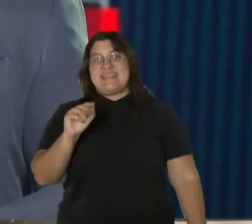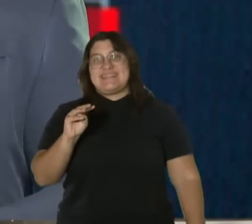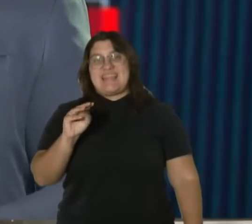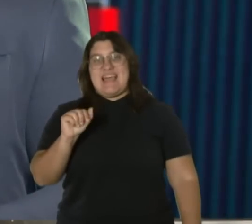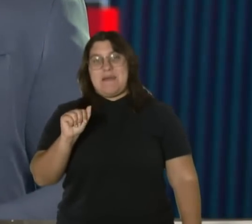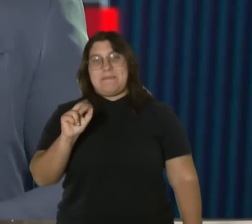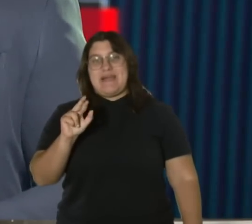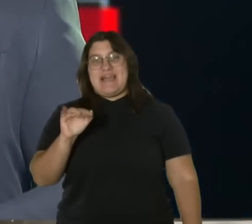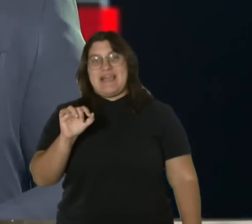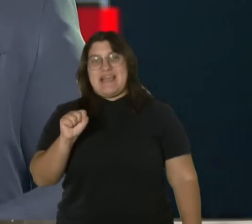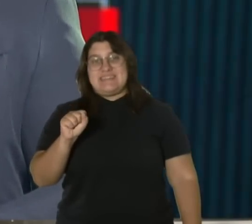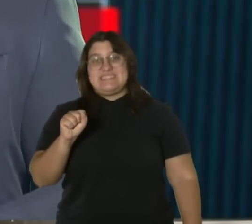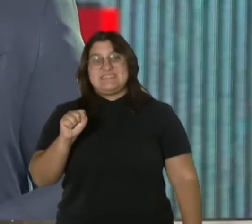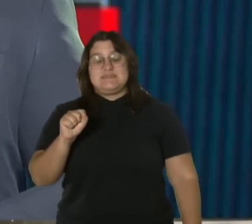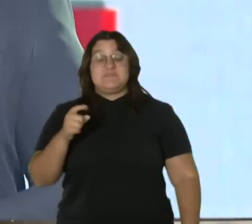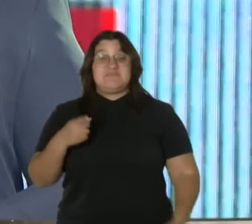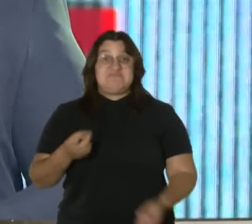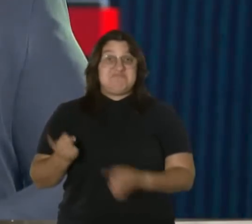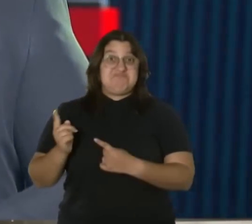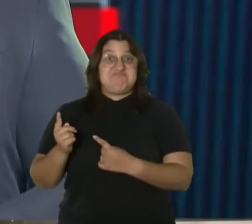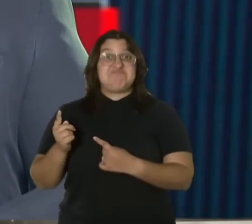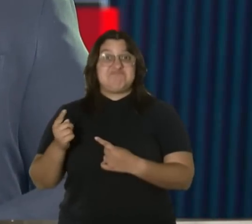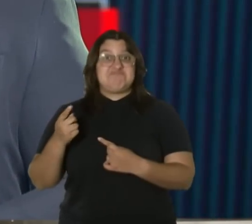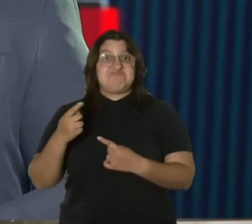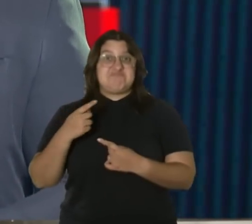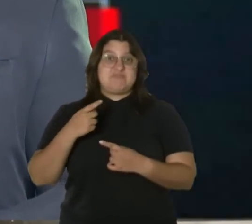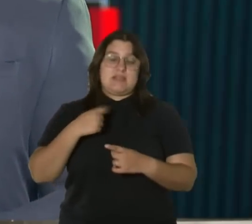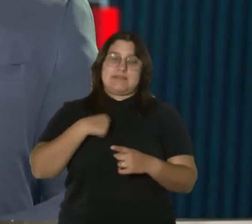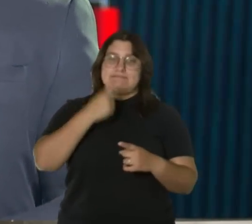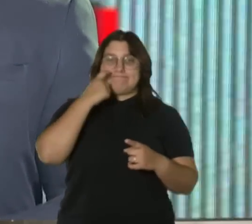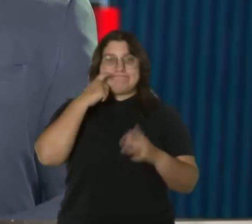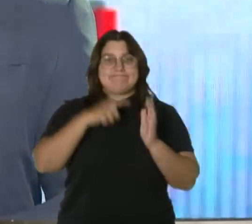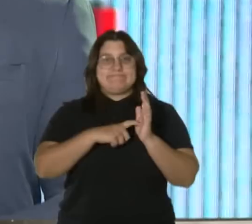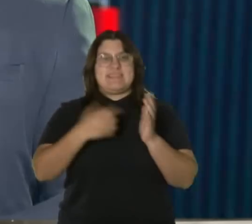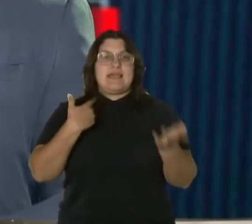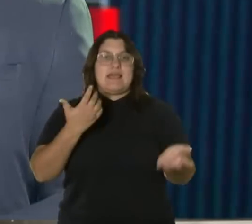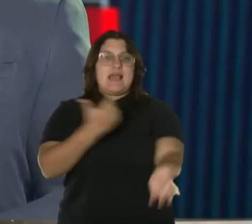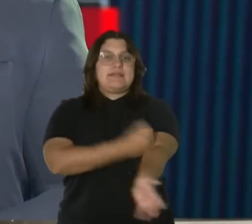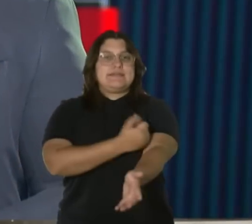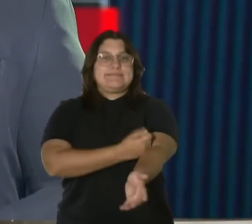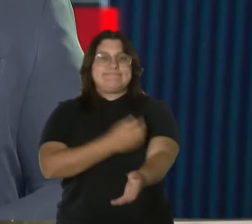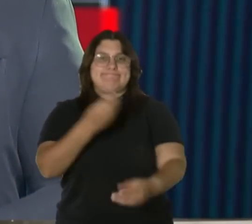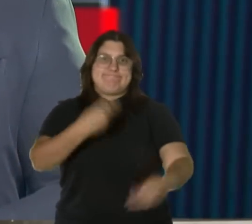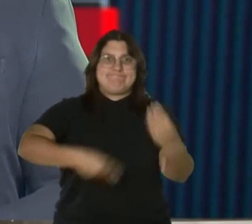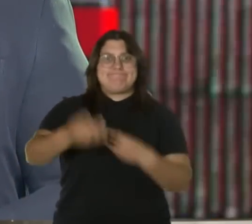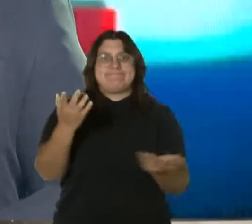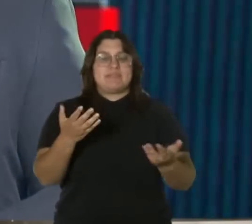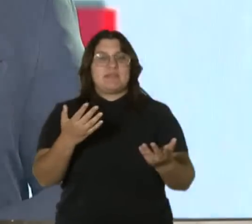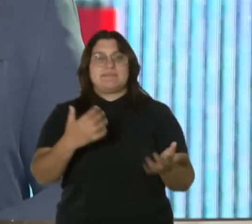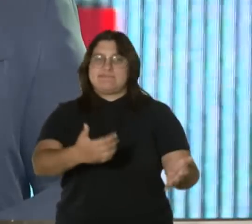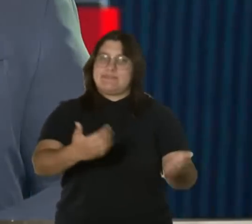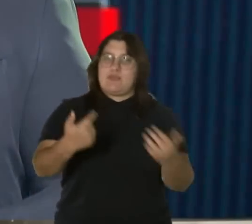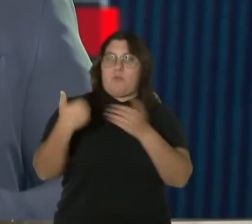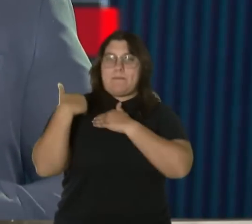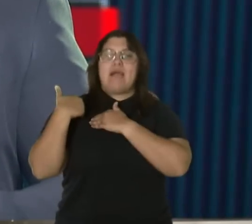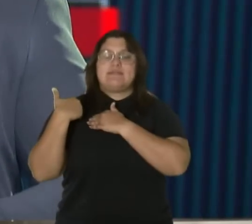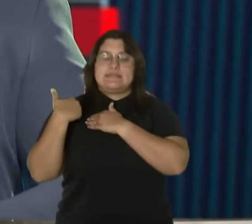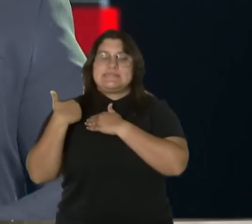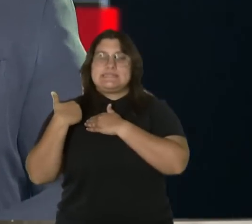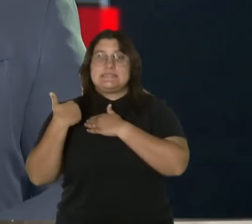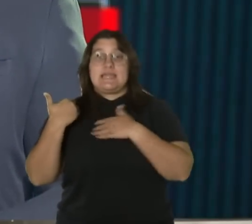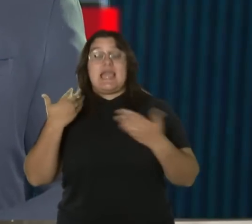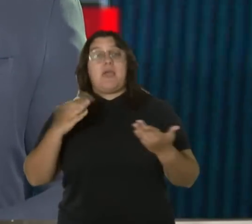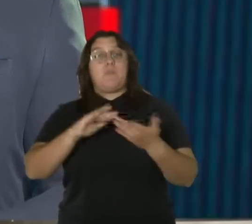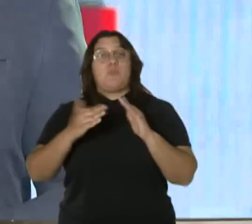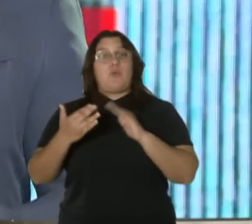esta joven pues había sido encontrada culpable por el delito de sustancias controladas y el honorable tribunal del pueblo de Aibonito le había ofrecido